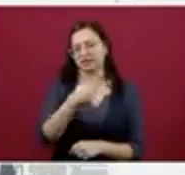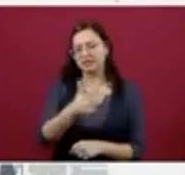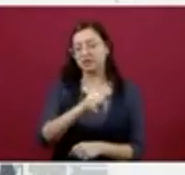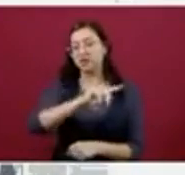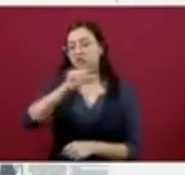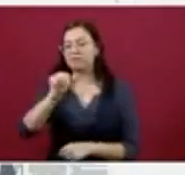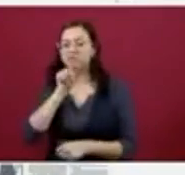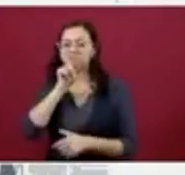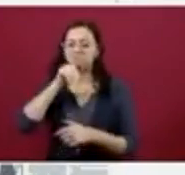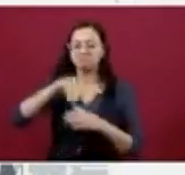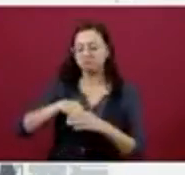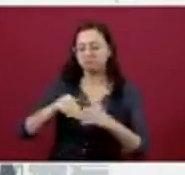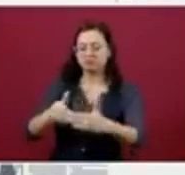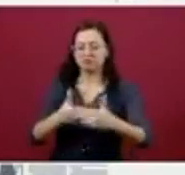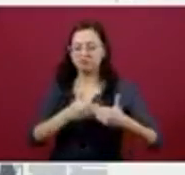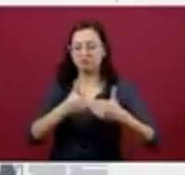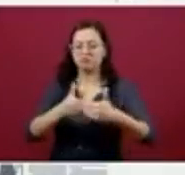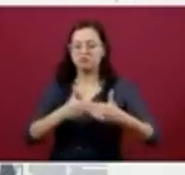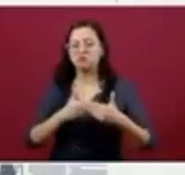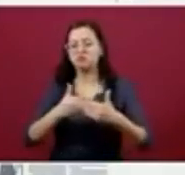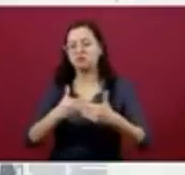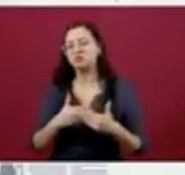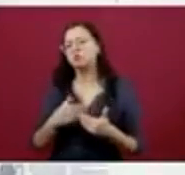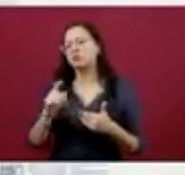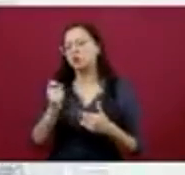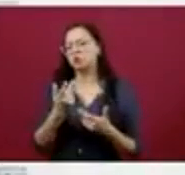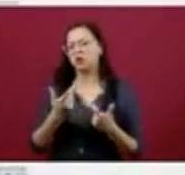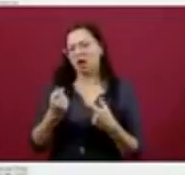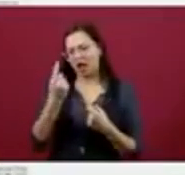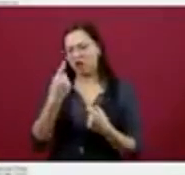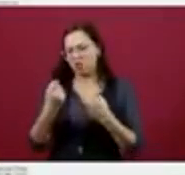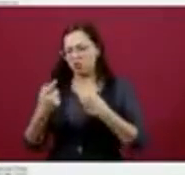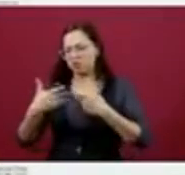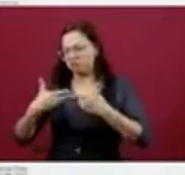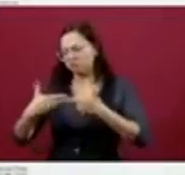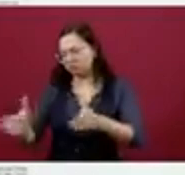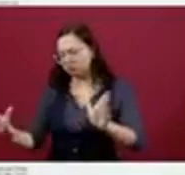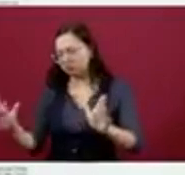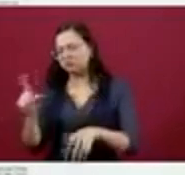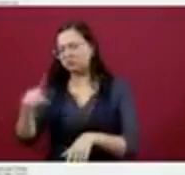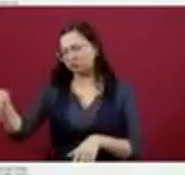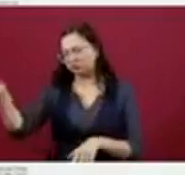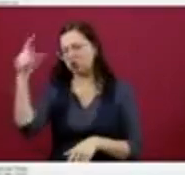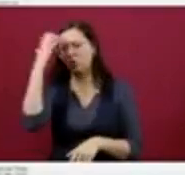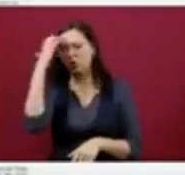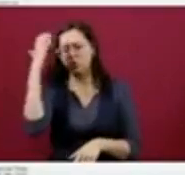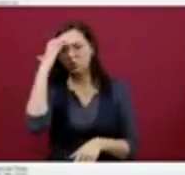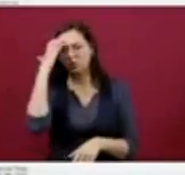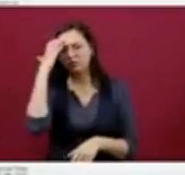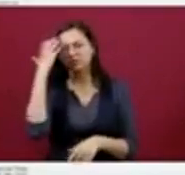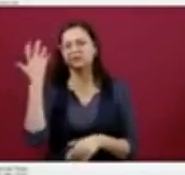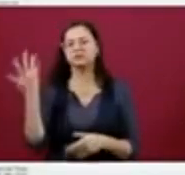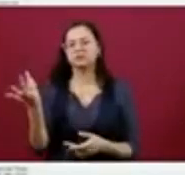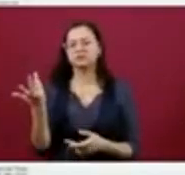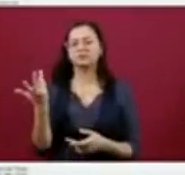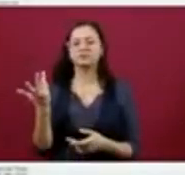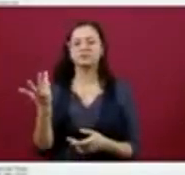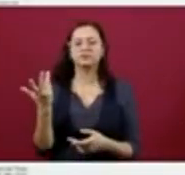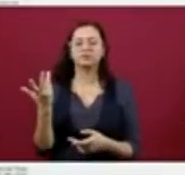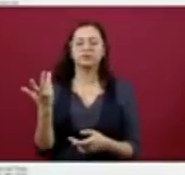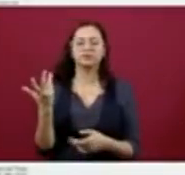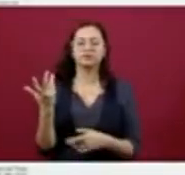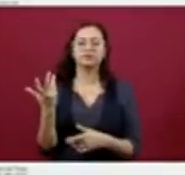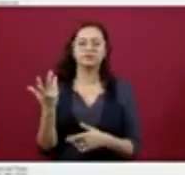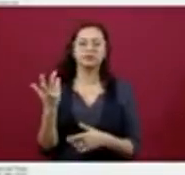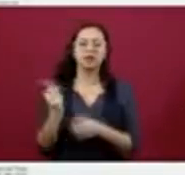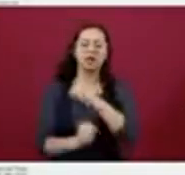reservas, versiones públicas que muchos de ustedes conocieron, testadas y demás. El acuerdo que fue publicado